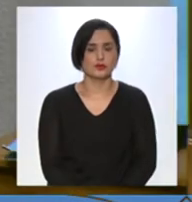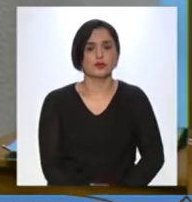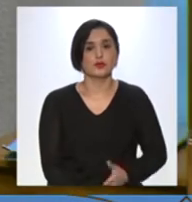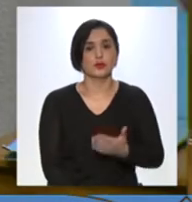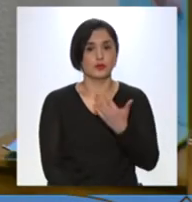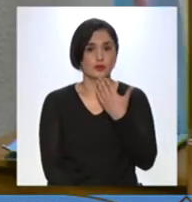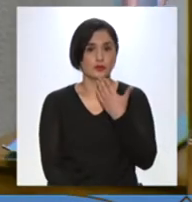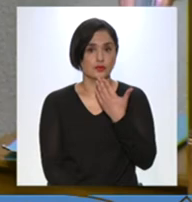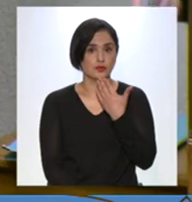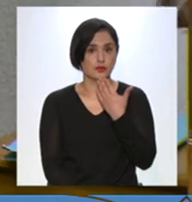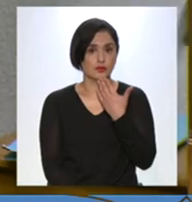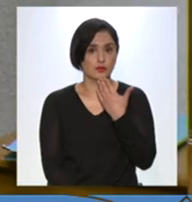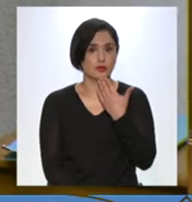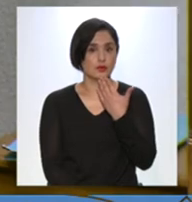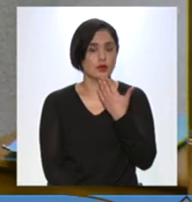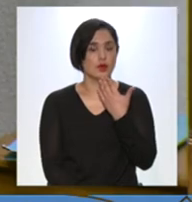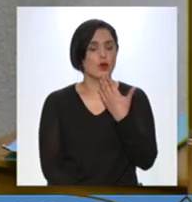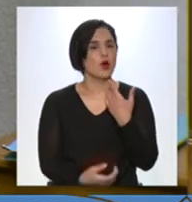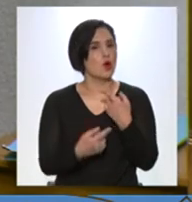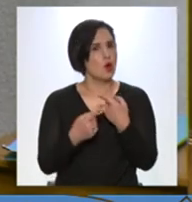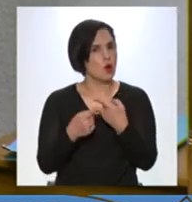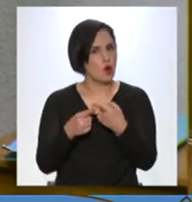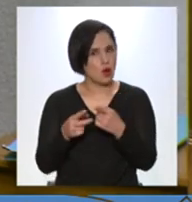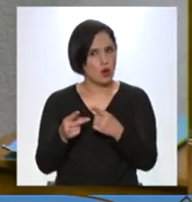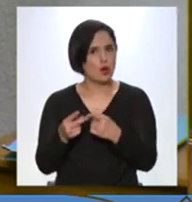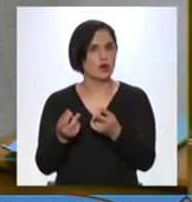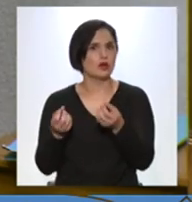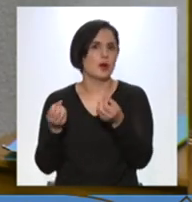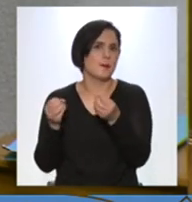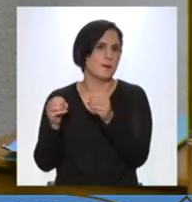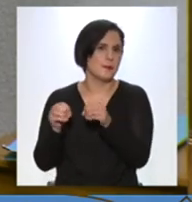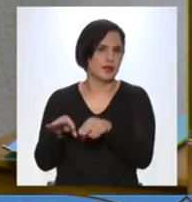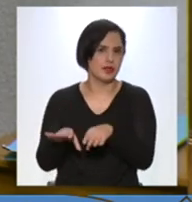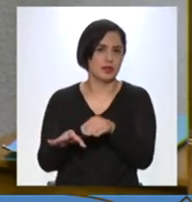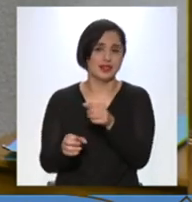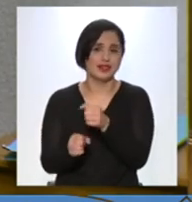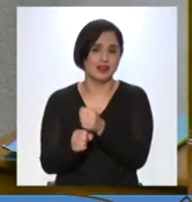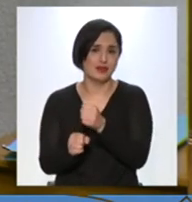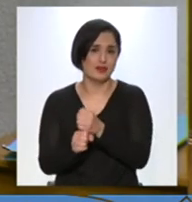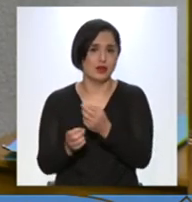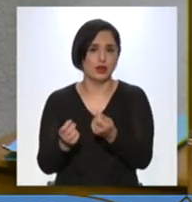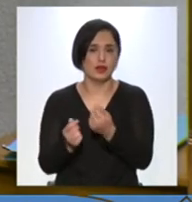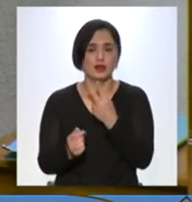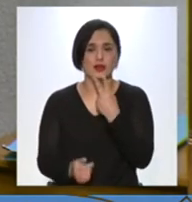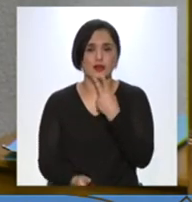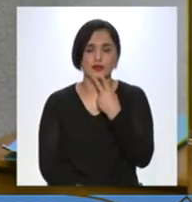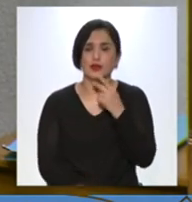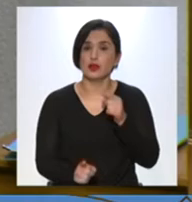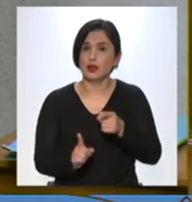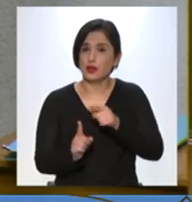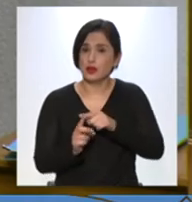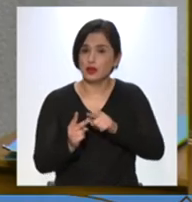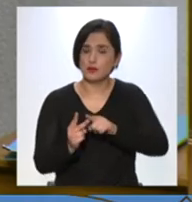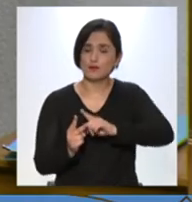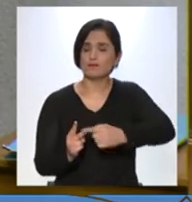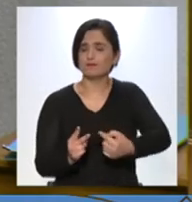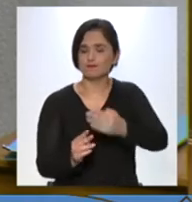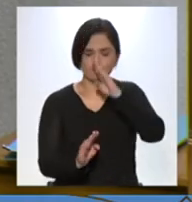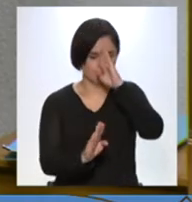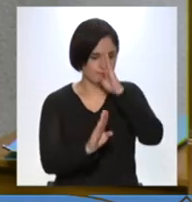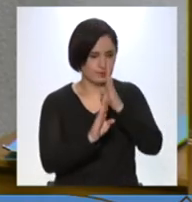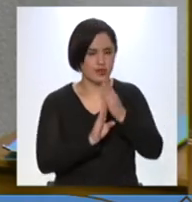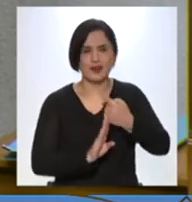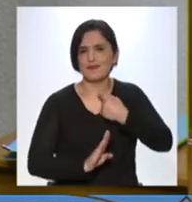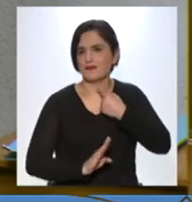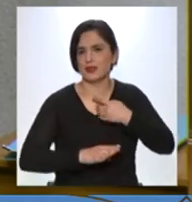También ha habido otras pérdidas de empleo y de calidad de vida, las que han afectado directamente el espíritu de